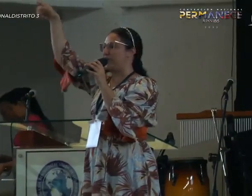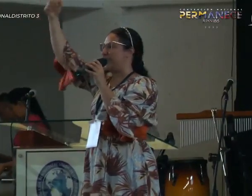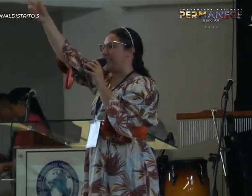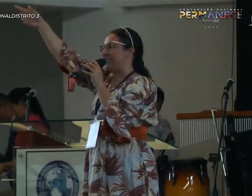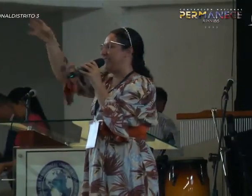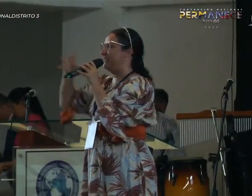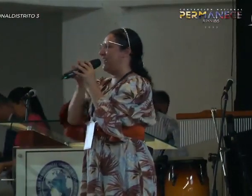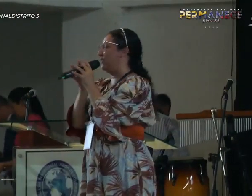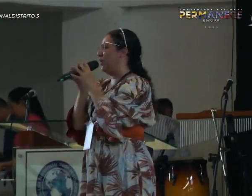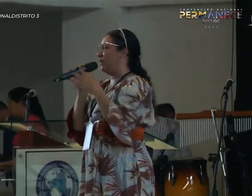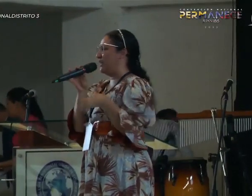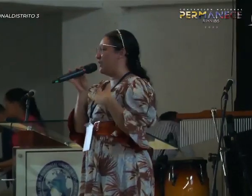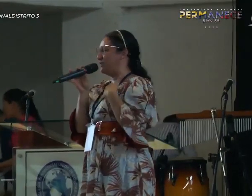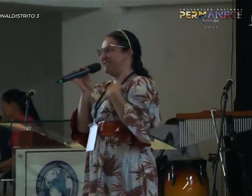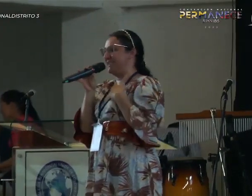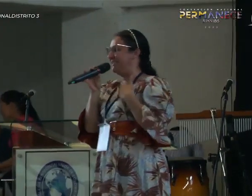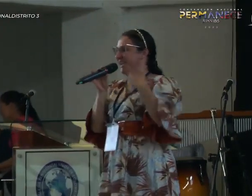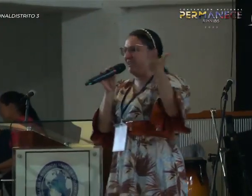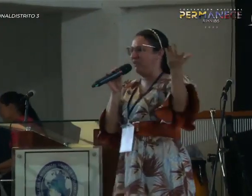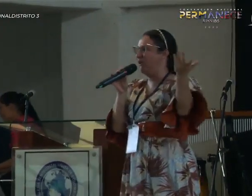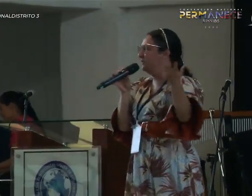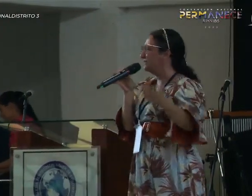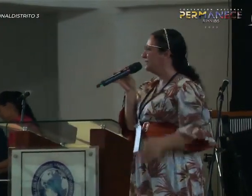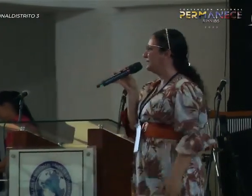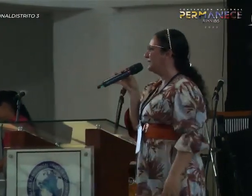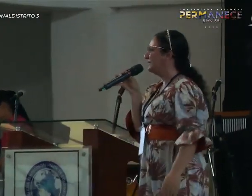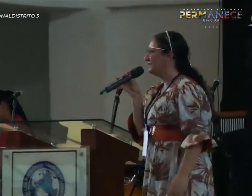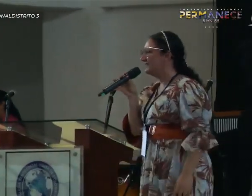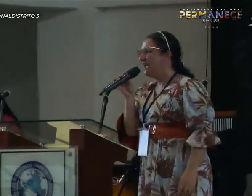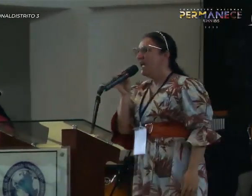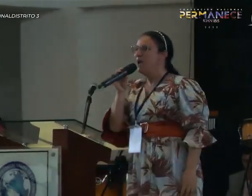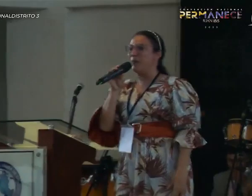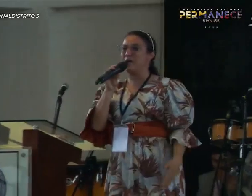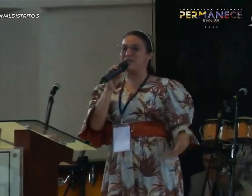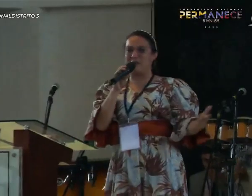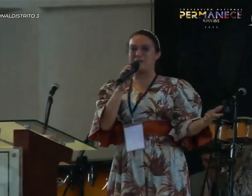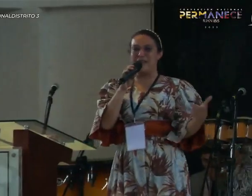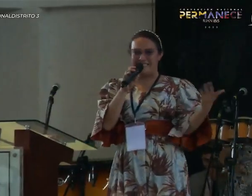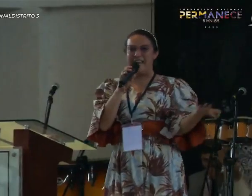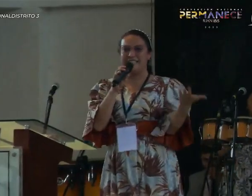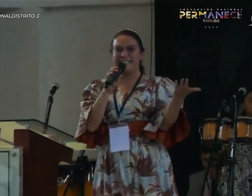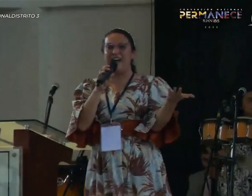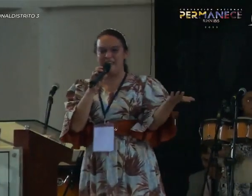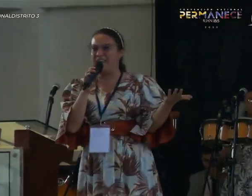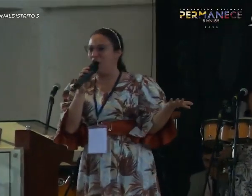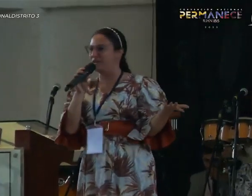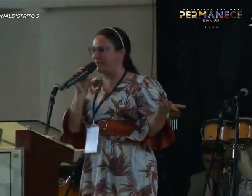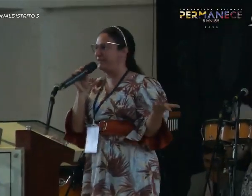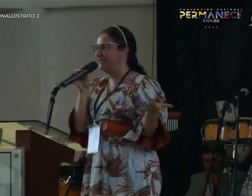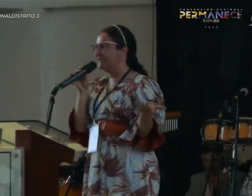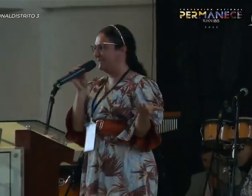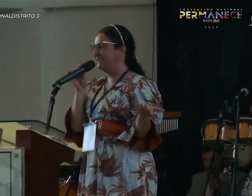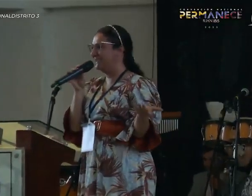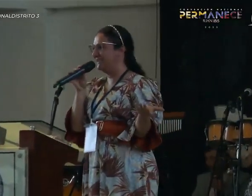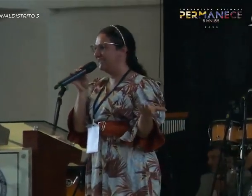si tú estás sintiendo lo que yo estoy sintiendo, pero esto es presencia de Dios.